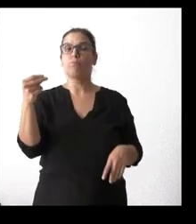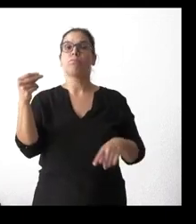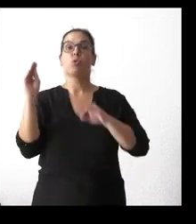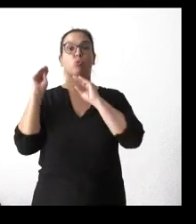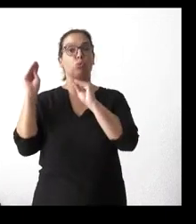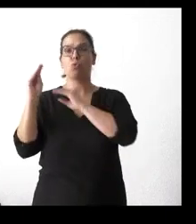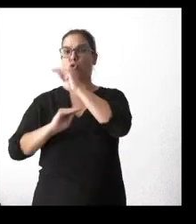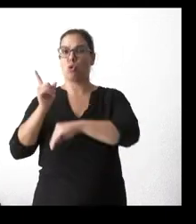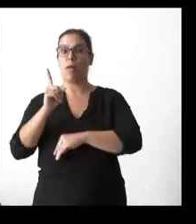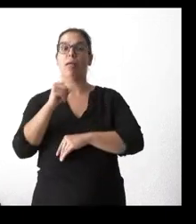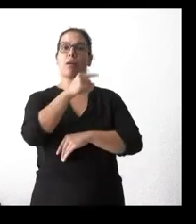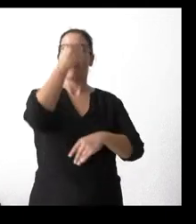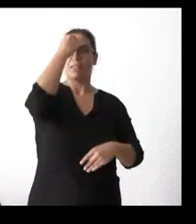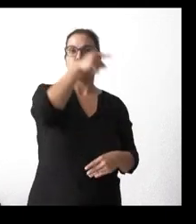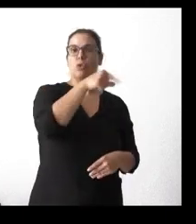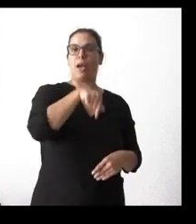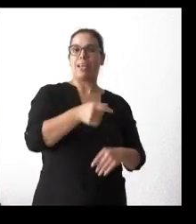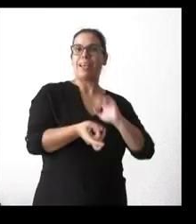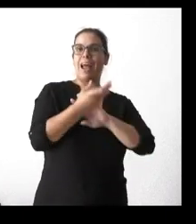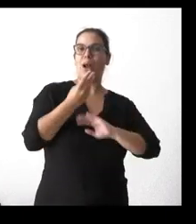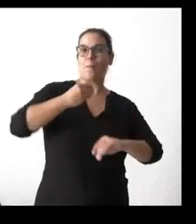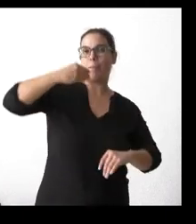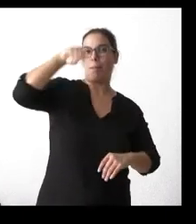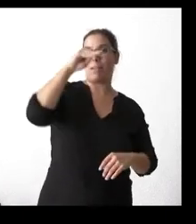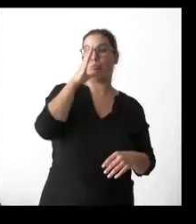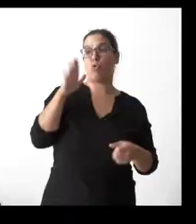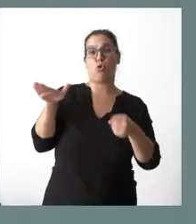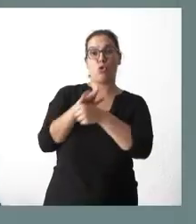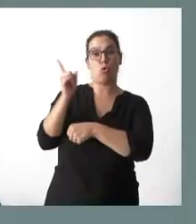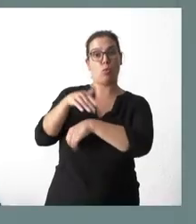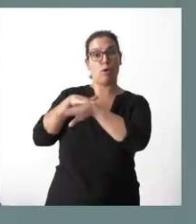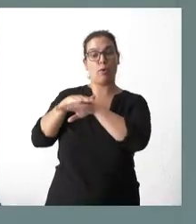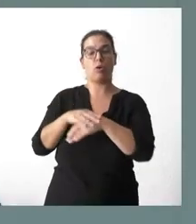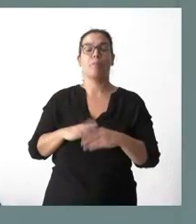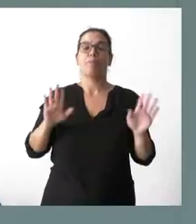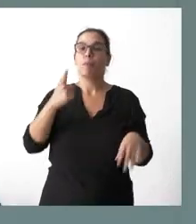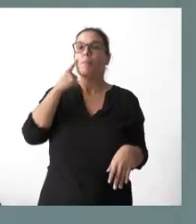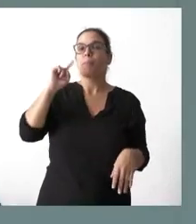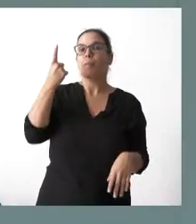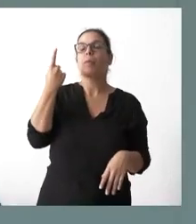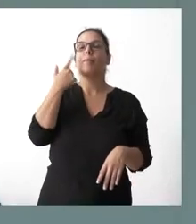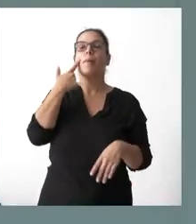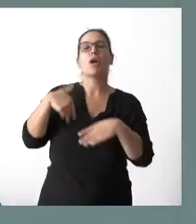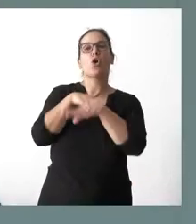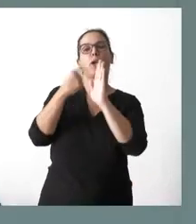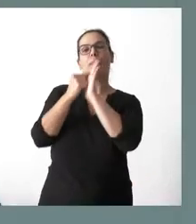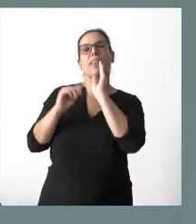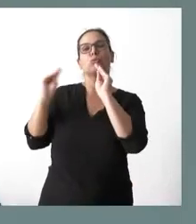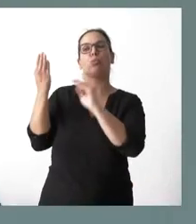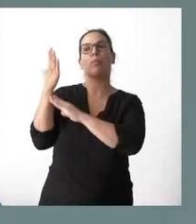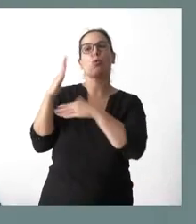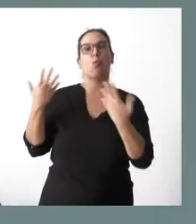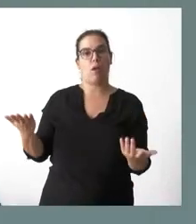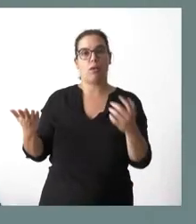ampliar los existentes, poner en marcha nuevos incentivos para llegar donde no llega el Gobierno? Vamos a ver qué medidas plantea el Gobierno. Nosotros sí que hemos